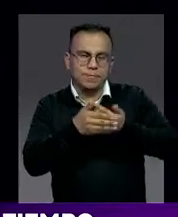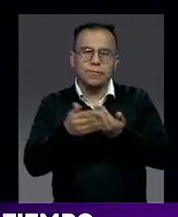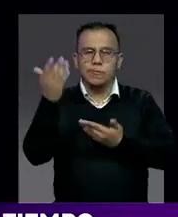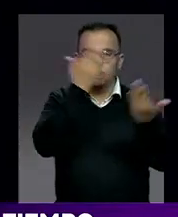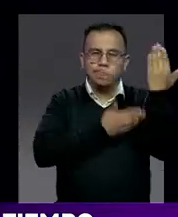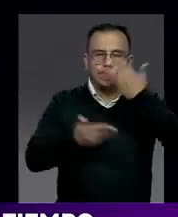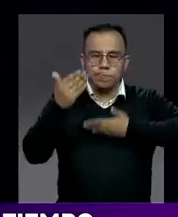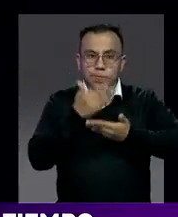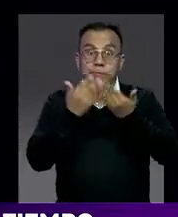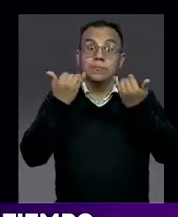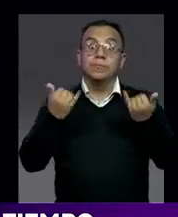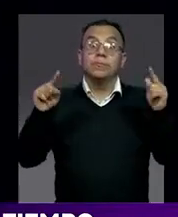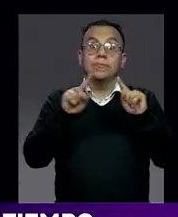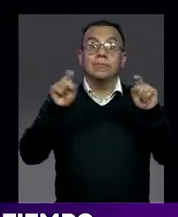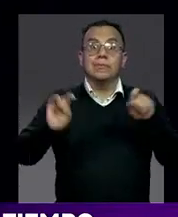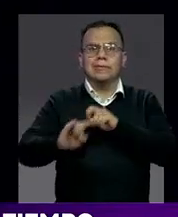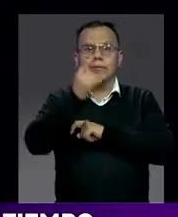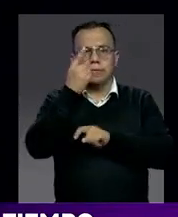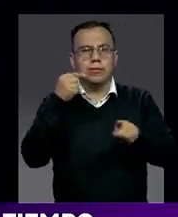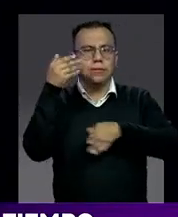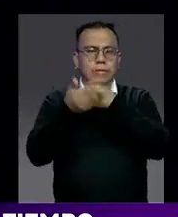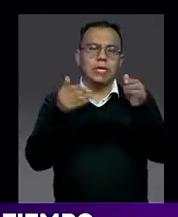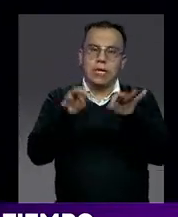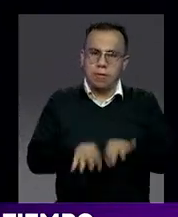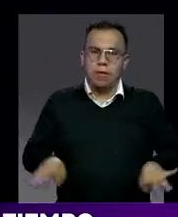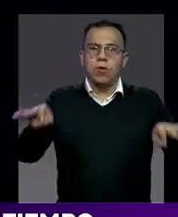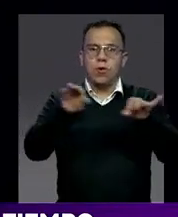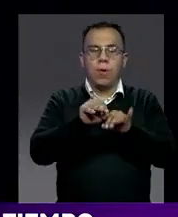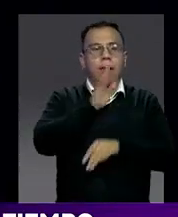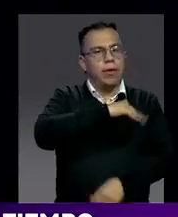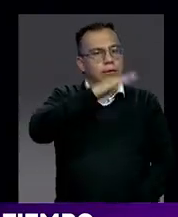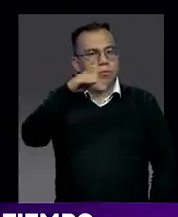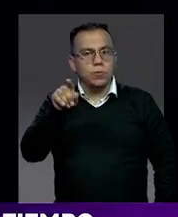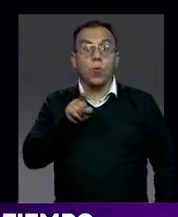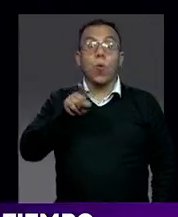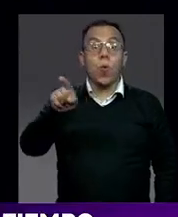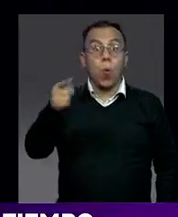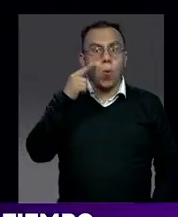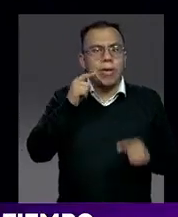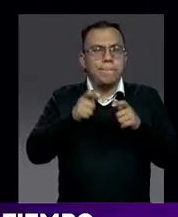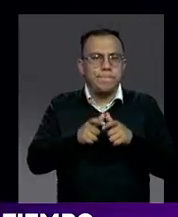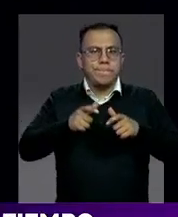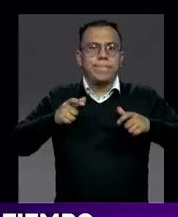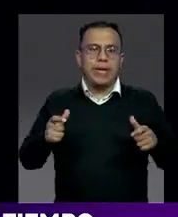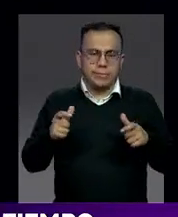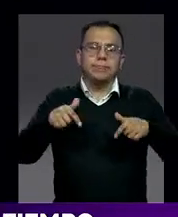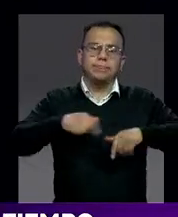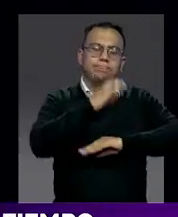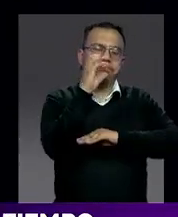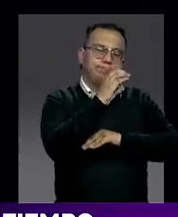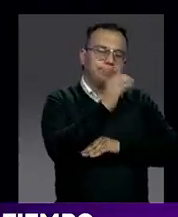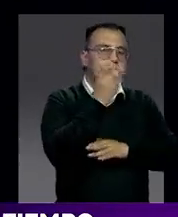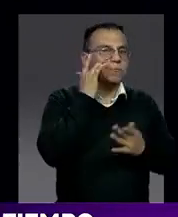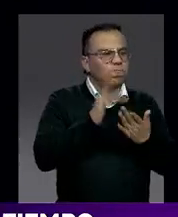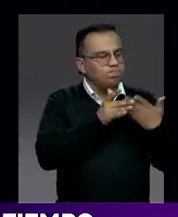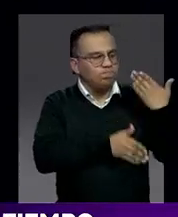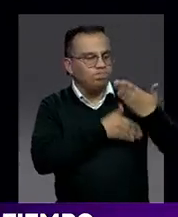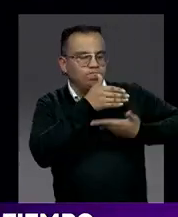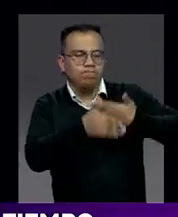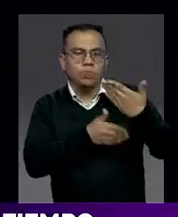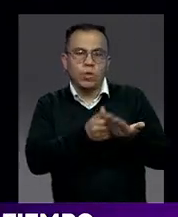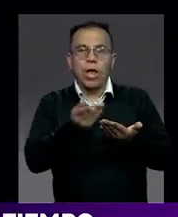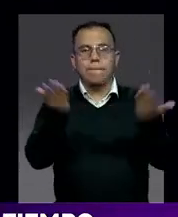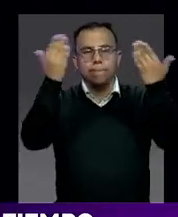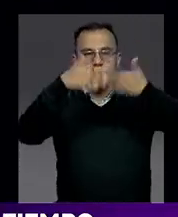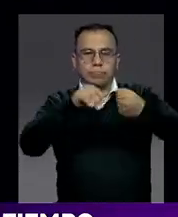desgraciadamente es algo de pronto en departamentos importantes como antioquia donde sigue siendo muy robusta en el resto del país ha tenido un problema de prestigio ha tenido problemas de